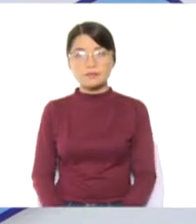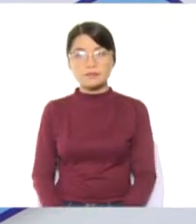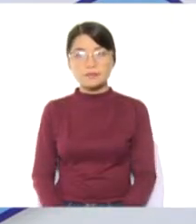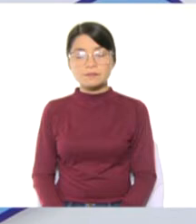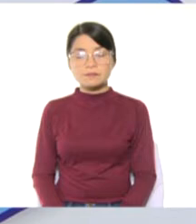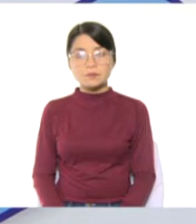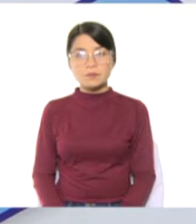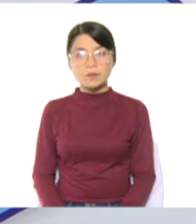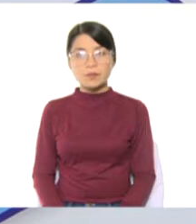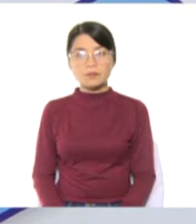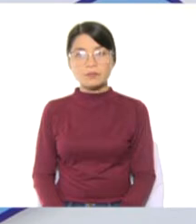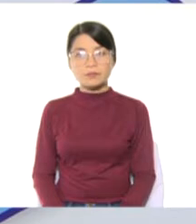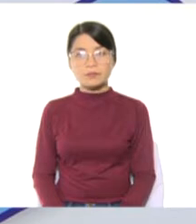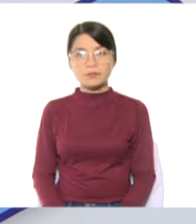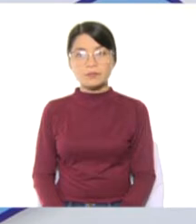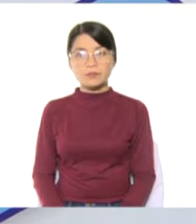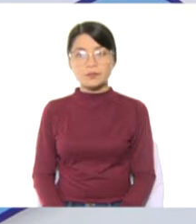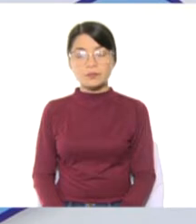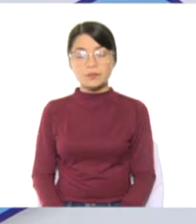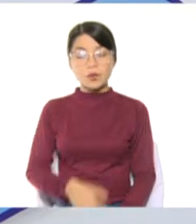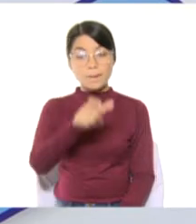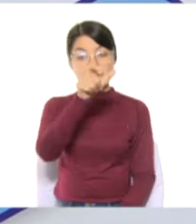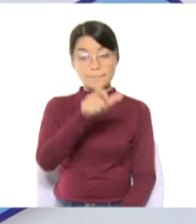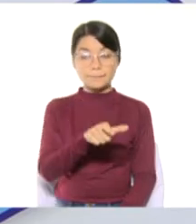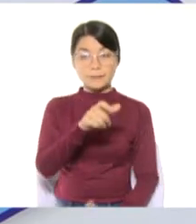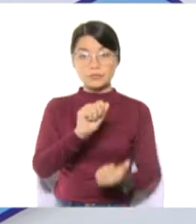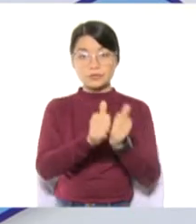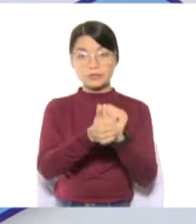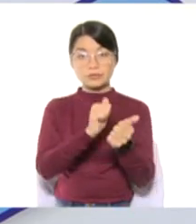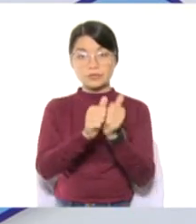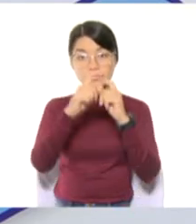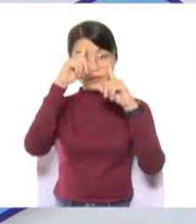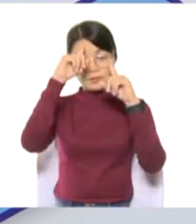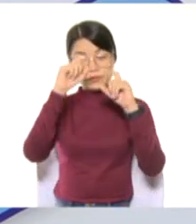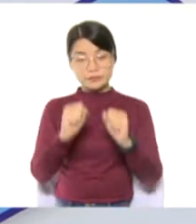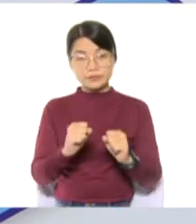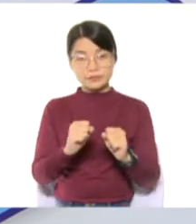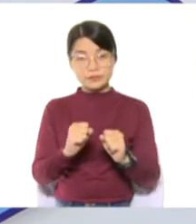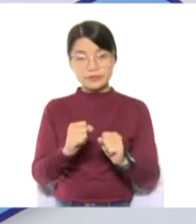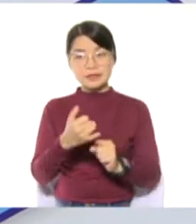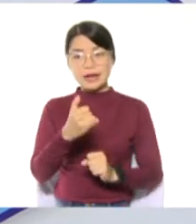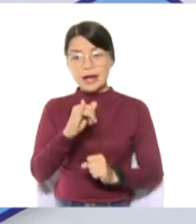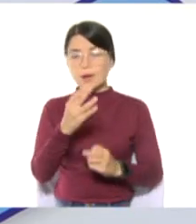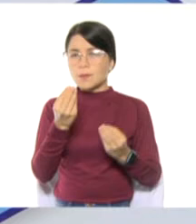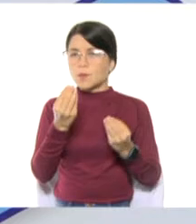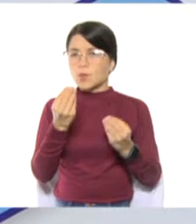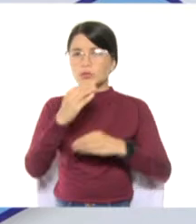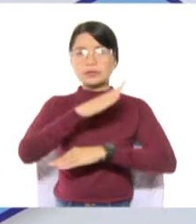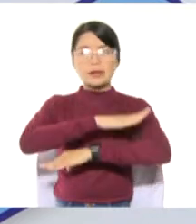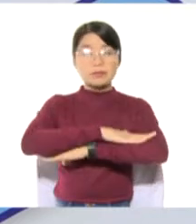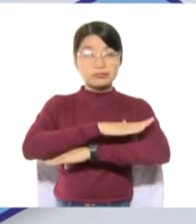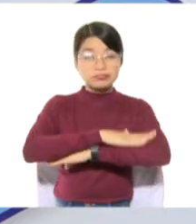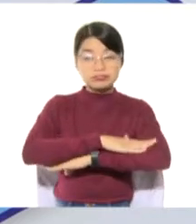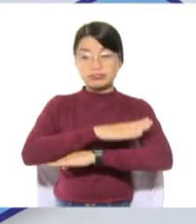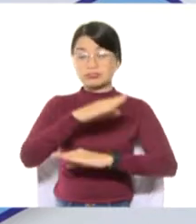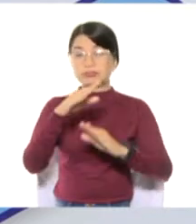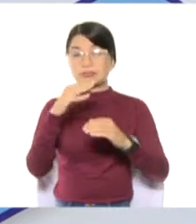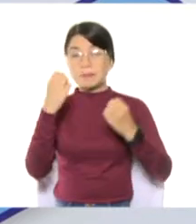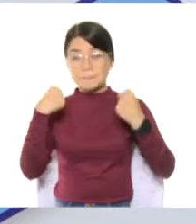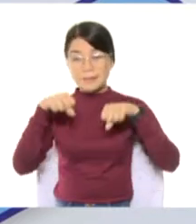alto rendimiento se hace diferente a los otros por el entrenamiento, la disciplina, la constancia que éste va a